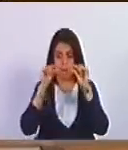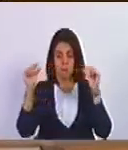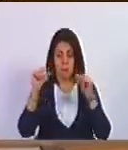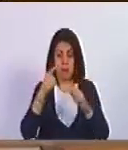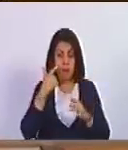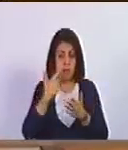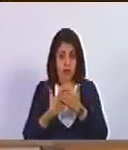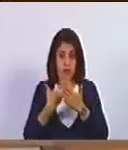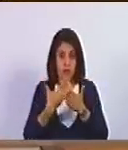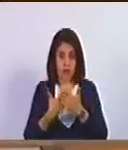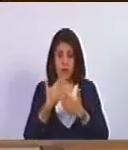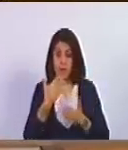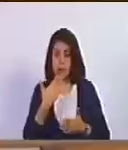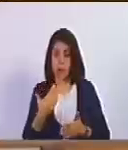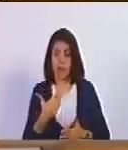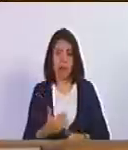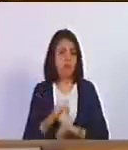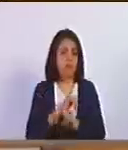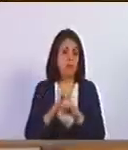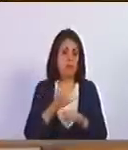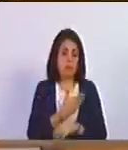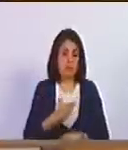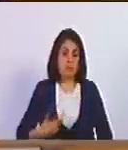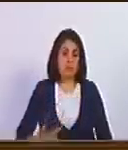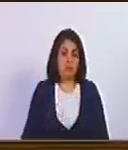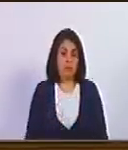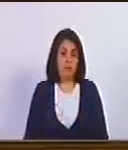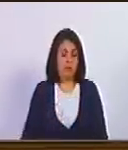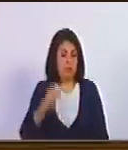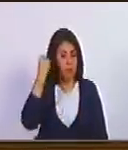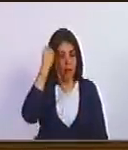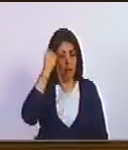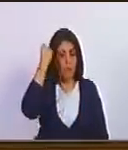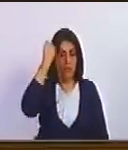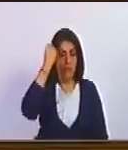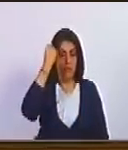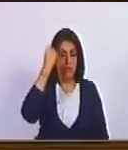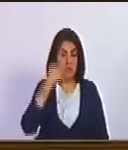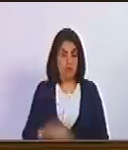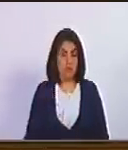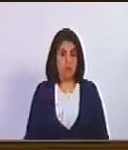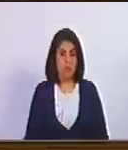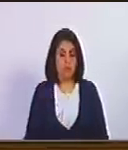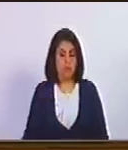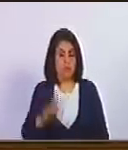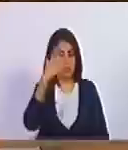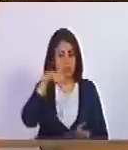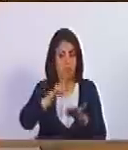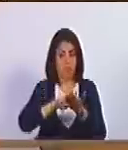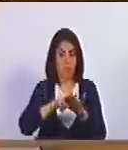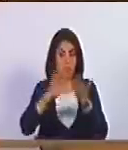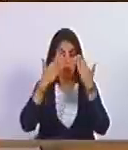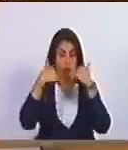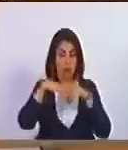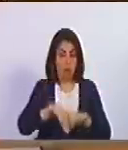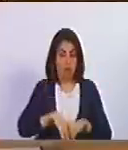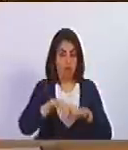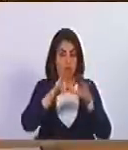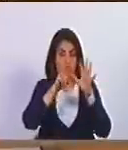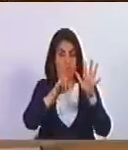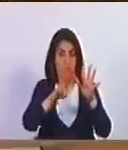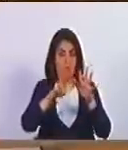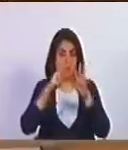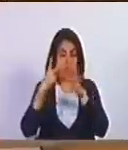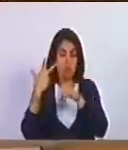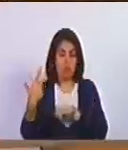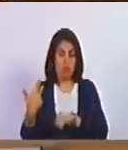vigencia de las licencias. Es todo, señor presidente. En consideración el epígrafe. Aprobado. Siguiente.